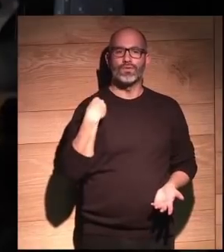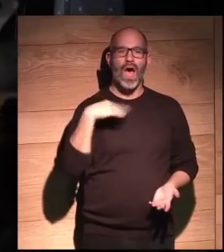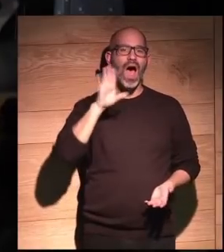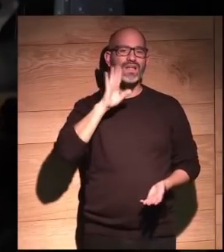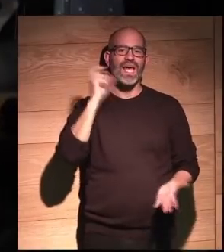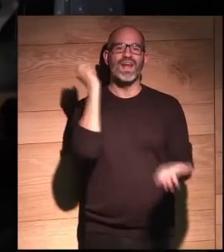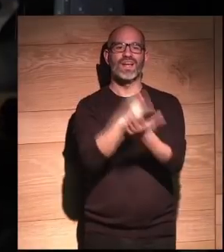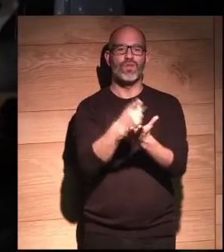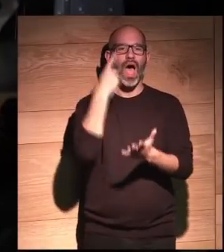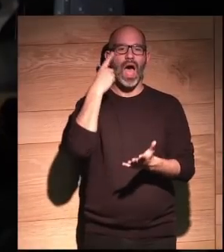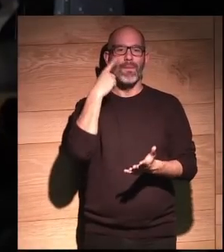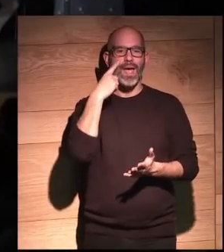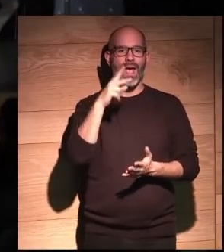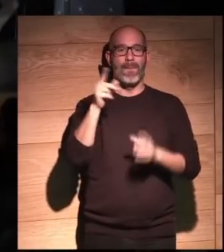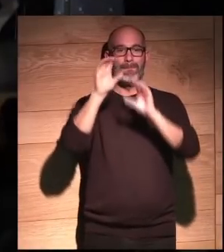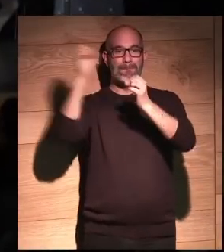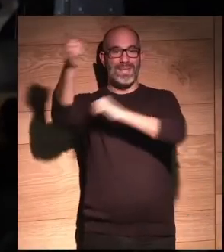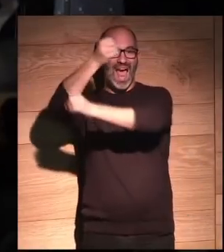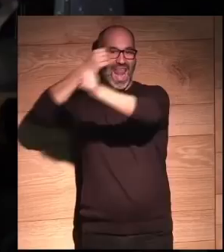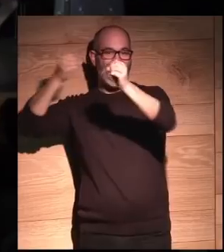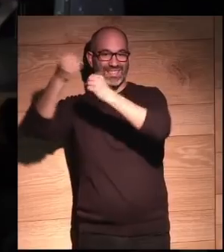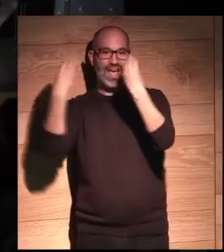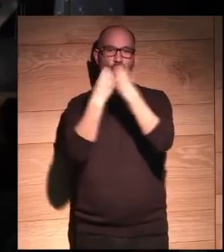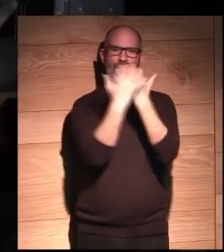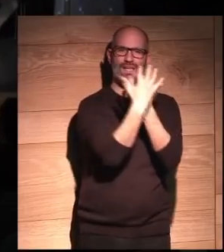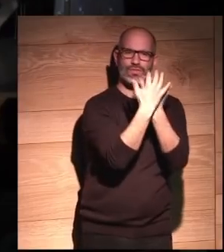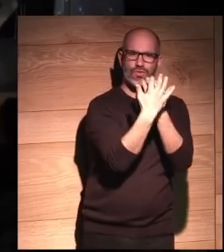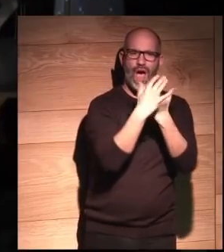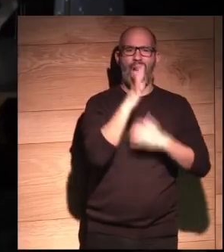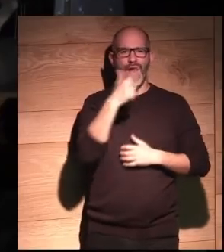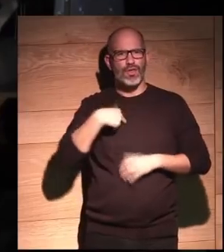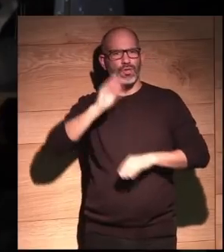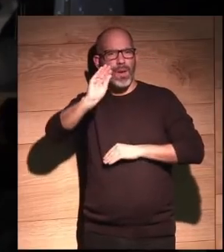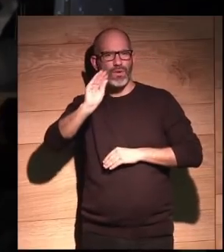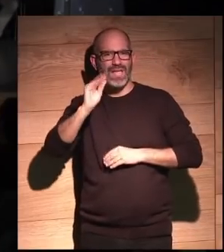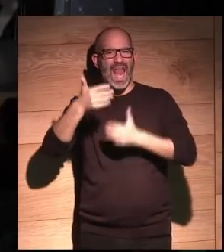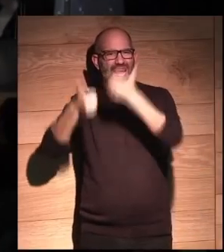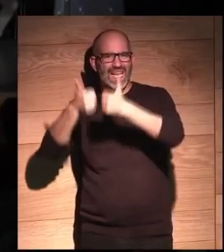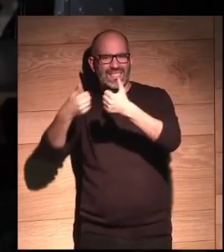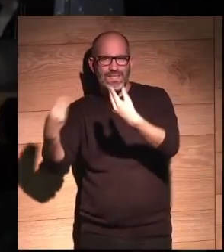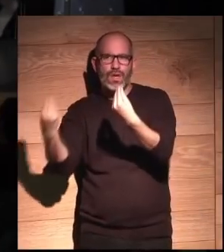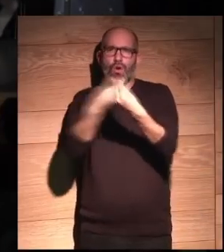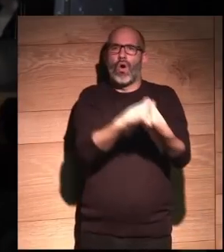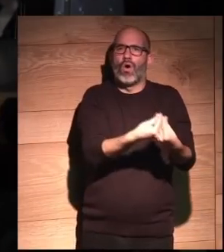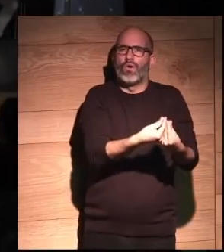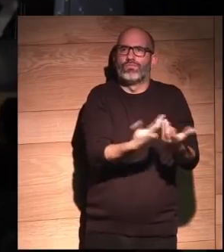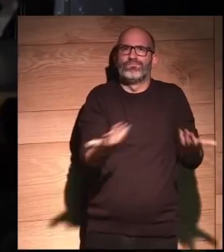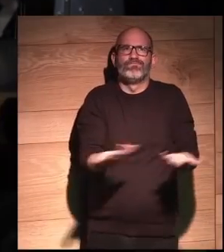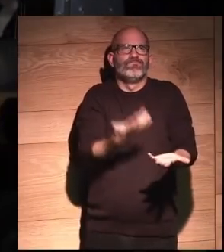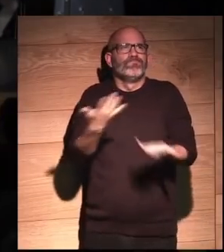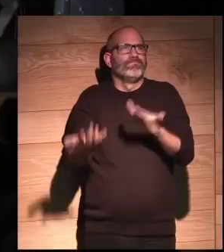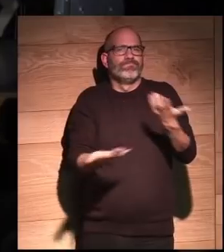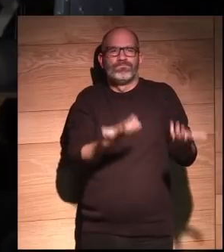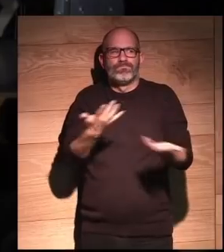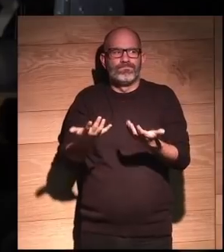reto de la Vía Láctea con la lechuga. Y ahora te voy a poner yo uno. ¿Qué tienen que ver la leche con...? A ver, algo